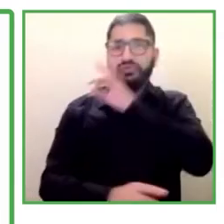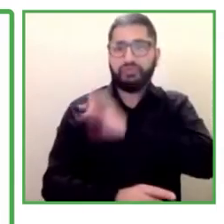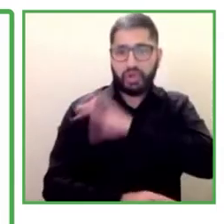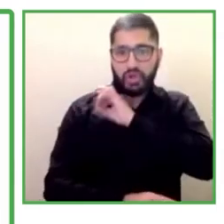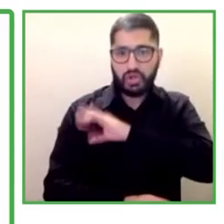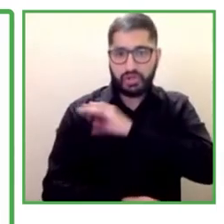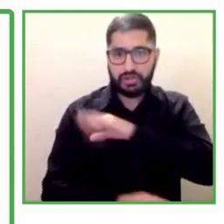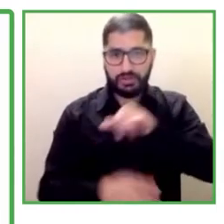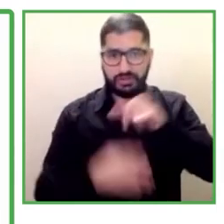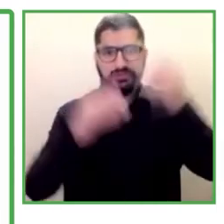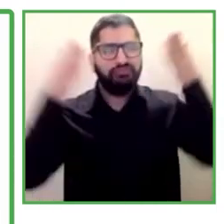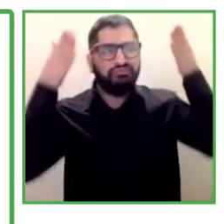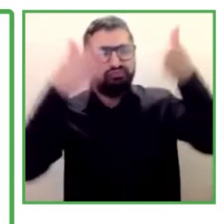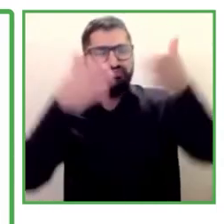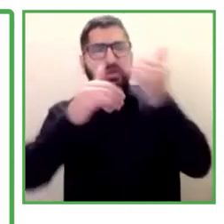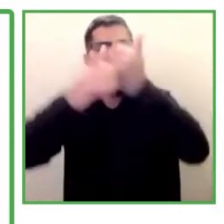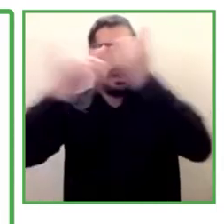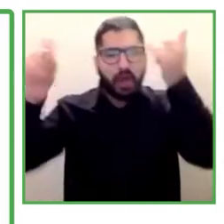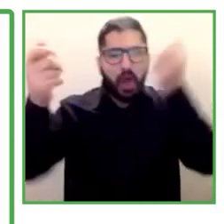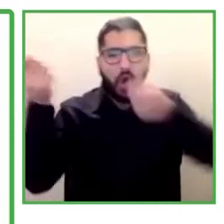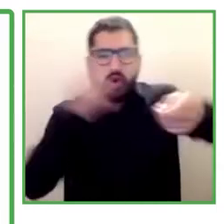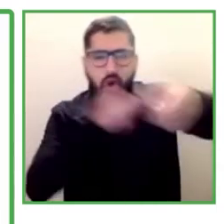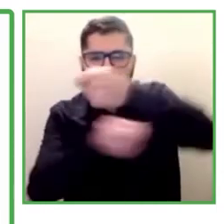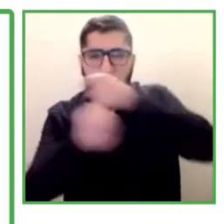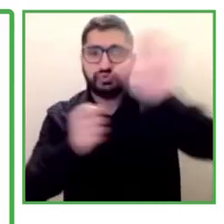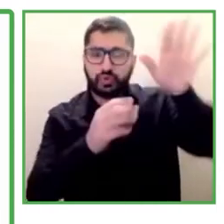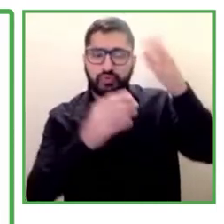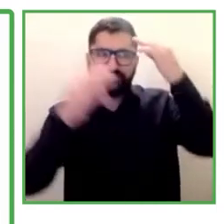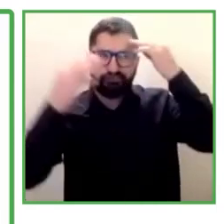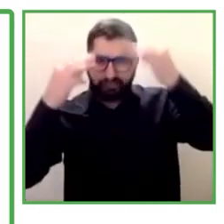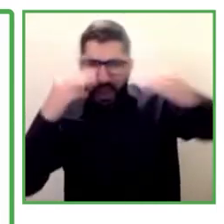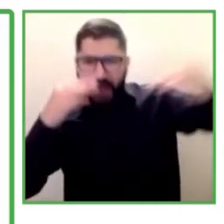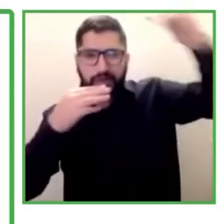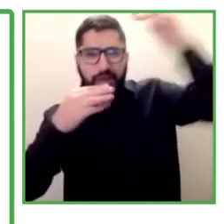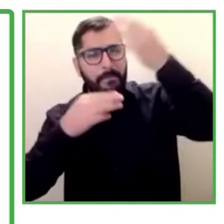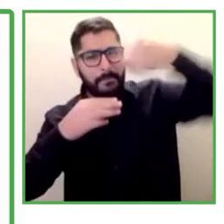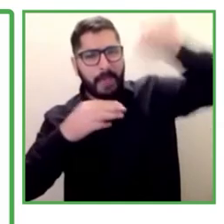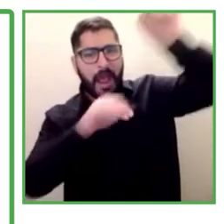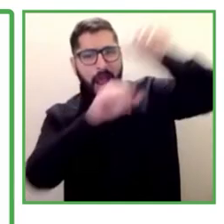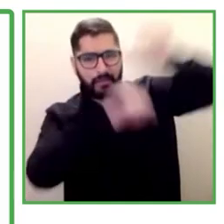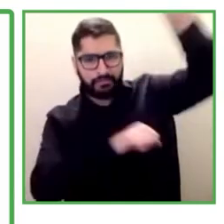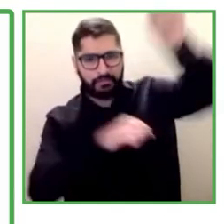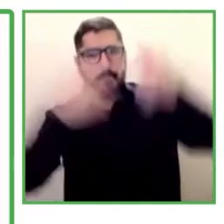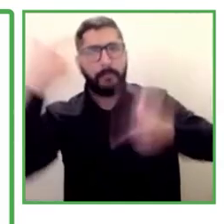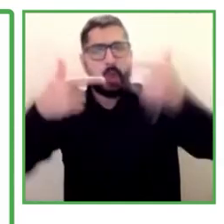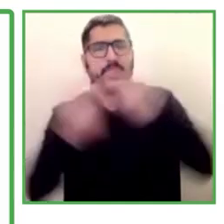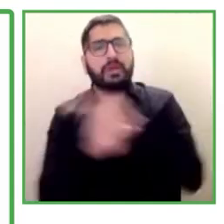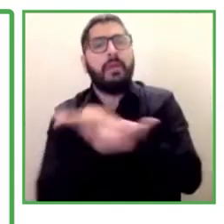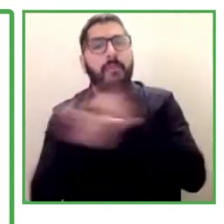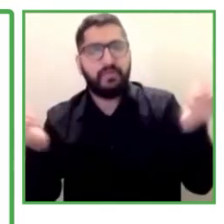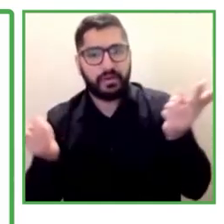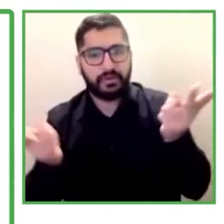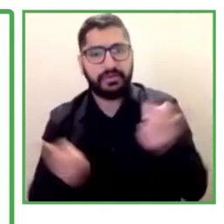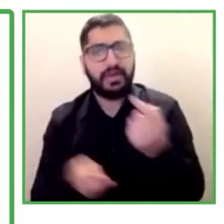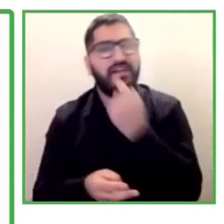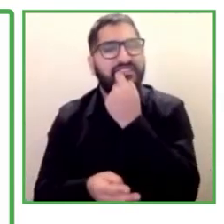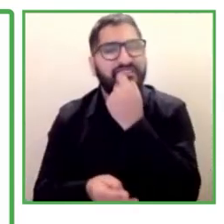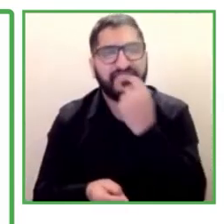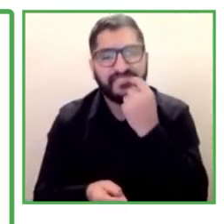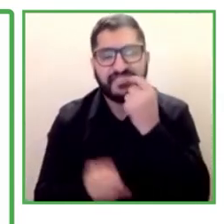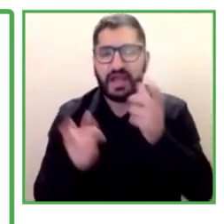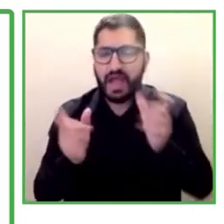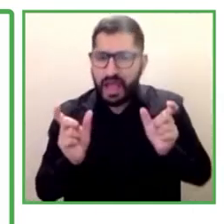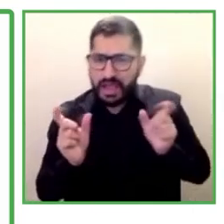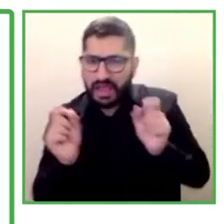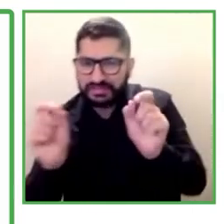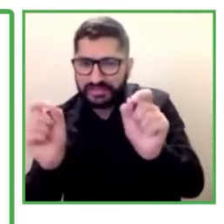políticas públicas y coach ontológico, y con amplia experiencia asesorando organizaciones públicas y privadas en temas de